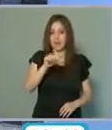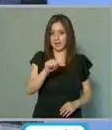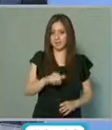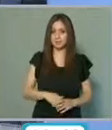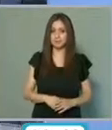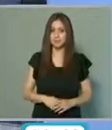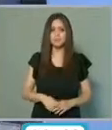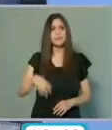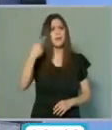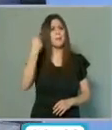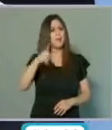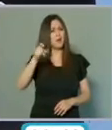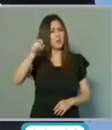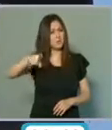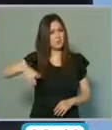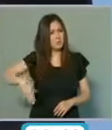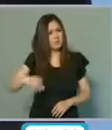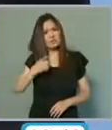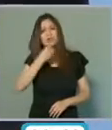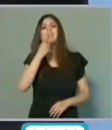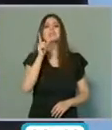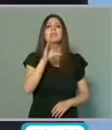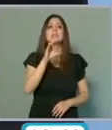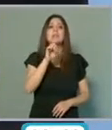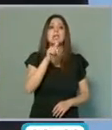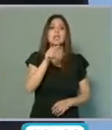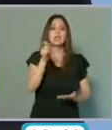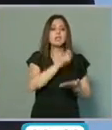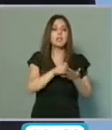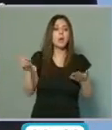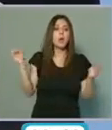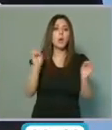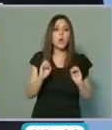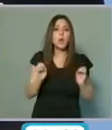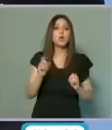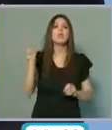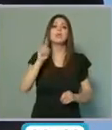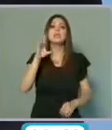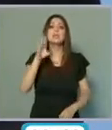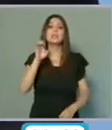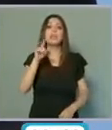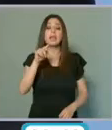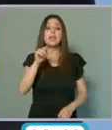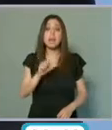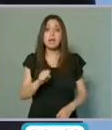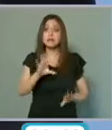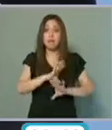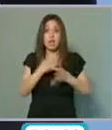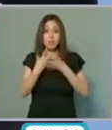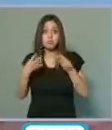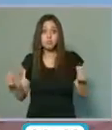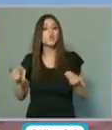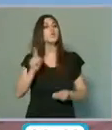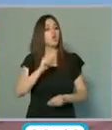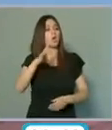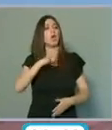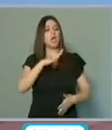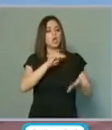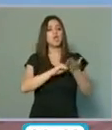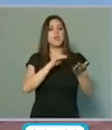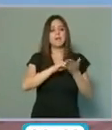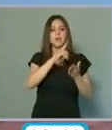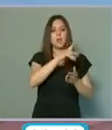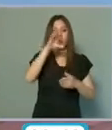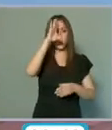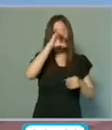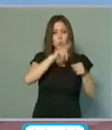dejó nada escrito de los celtas. Entonces, ellos no. ¿Ya no existen los celtas? Los celtas genéticamente existen. Existen y como cultura existe. Y